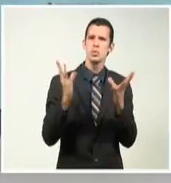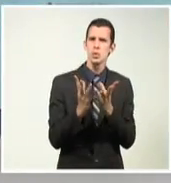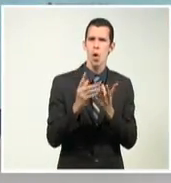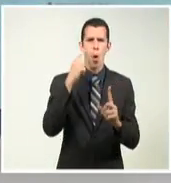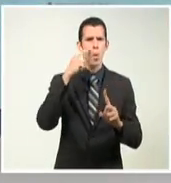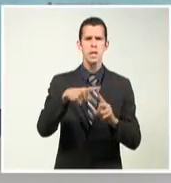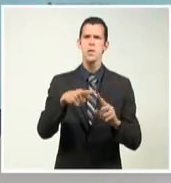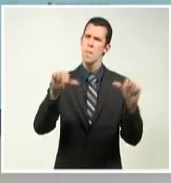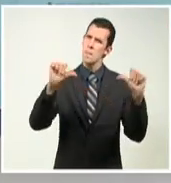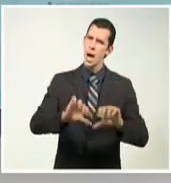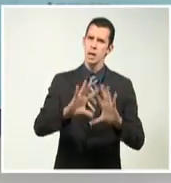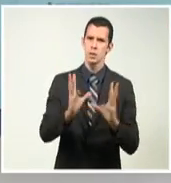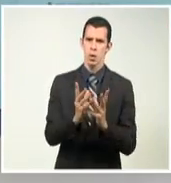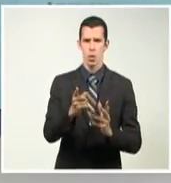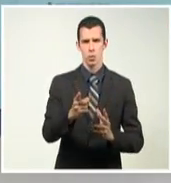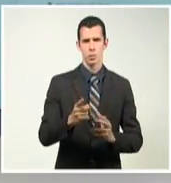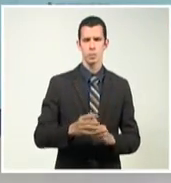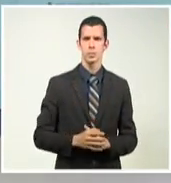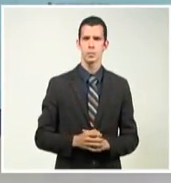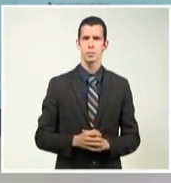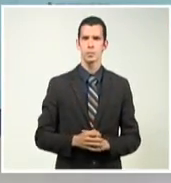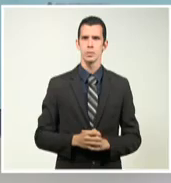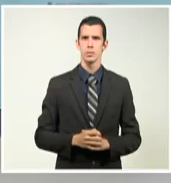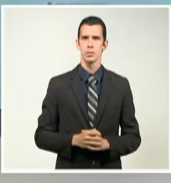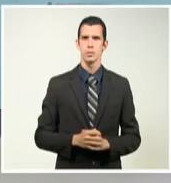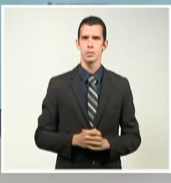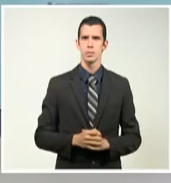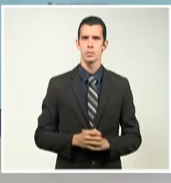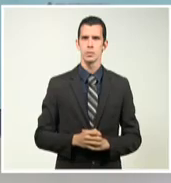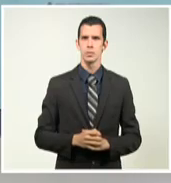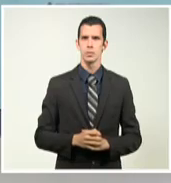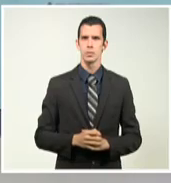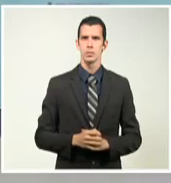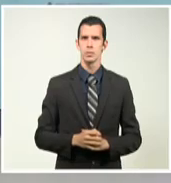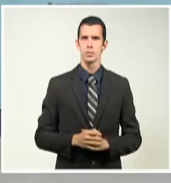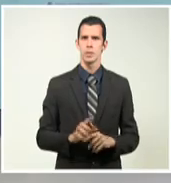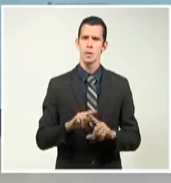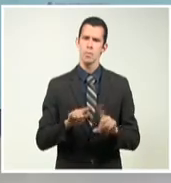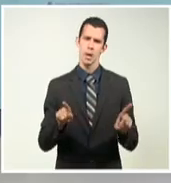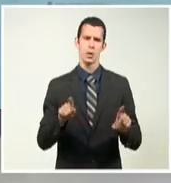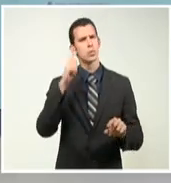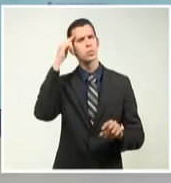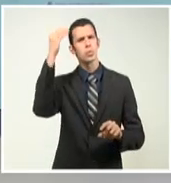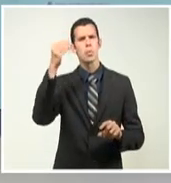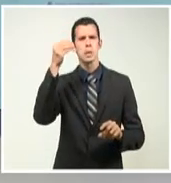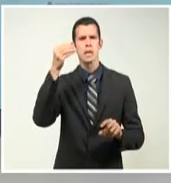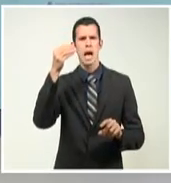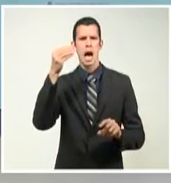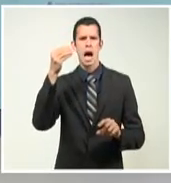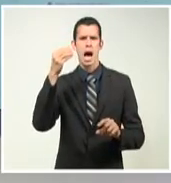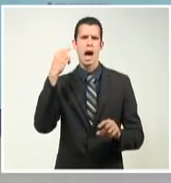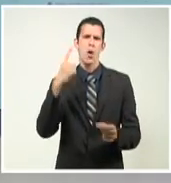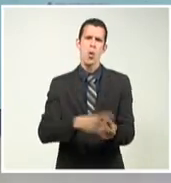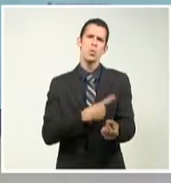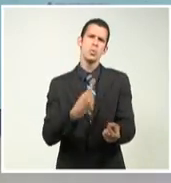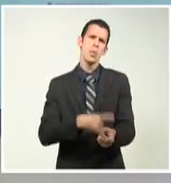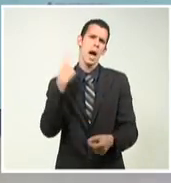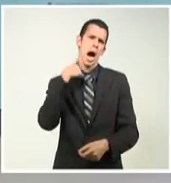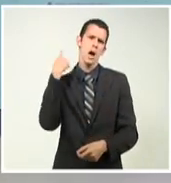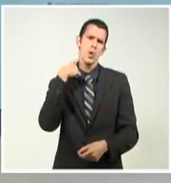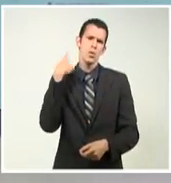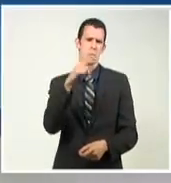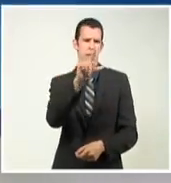digamos en esencia, pudiera resultar esta otra contrarrevolución más atractiva en sus planteamientos. El presidente